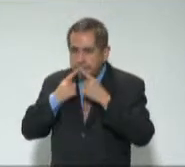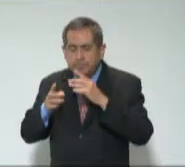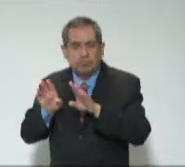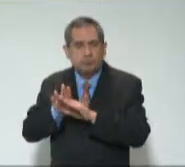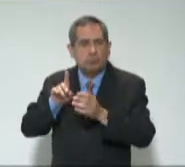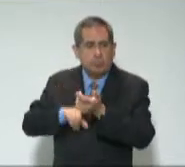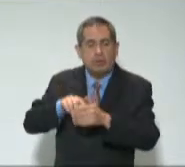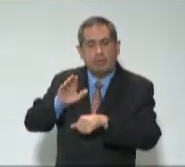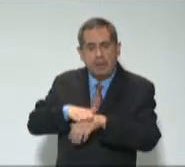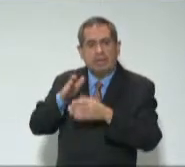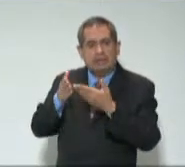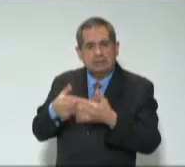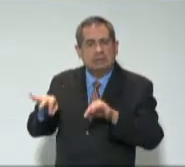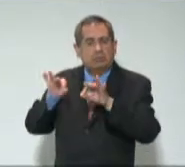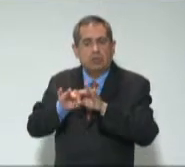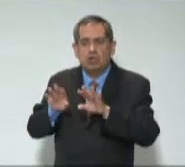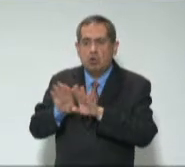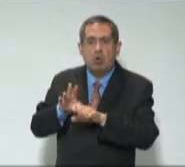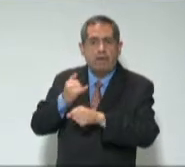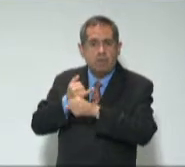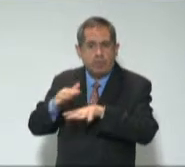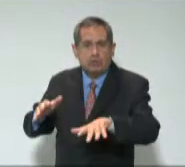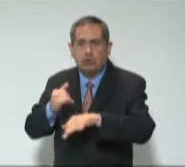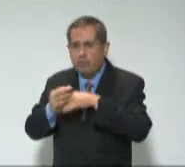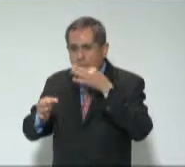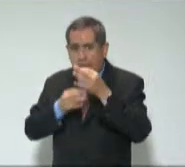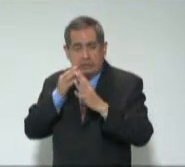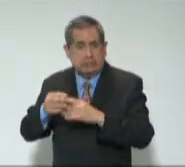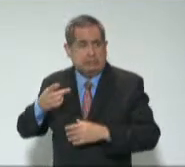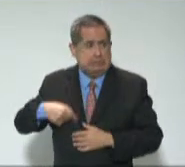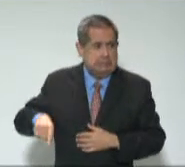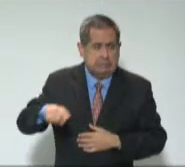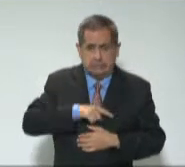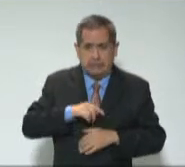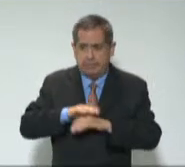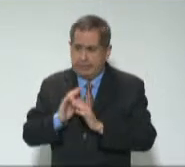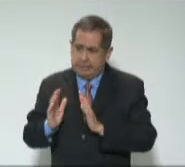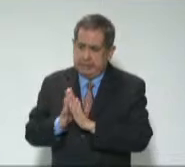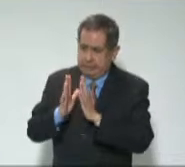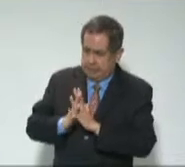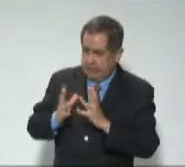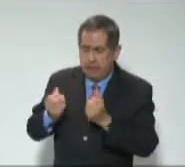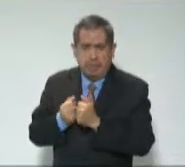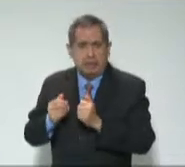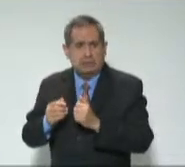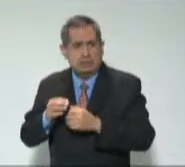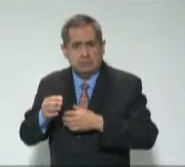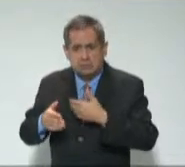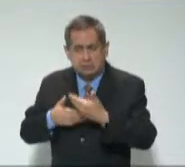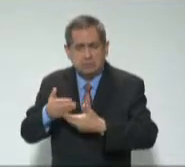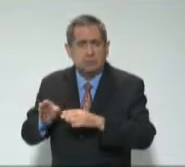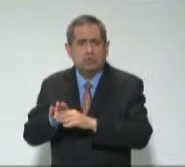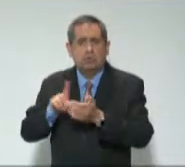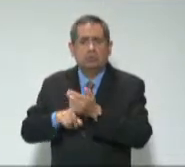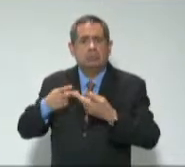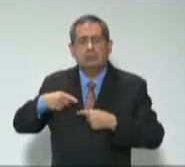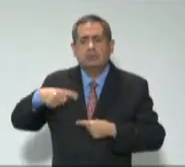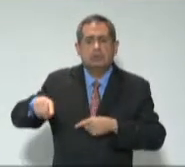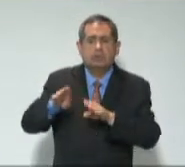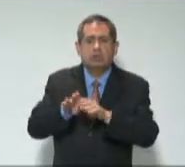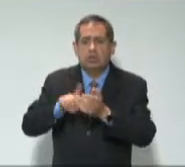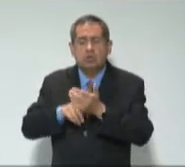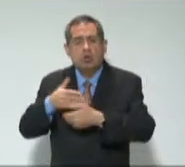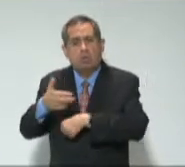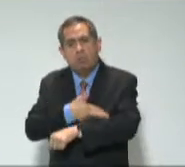y más amplios de información a la población pero también de interacción y de participación por parte de los actores en el